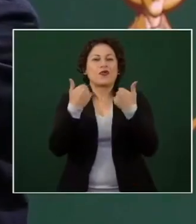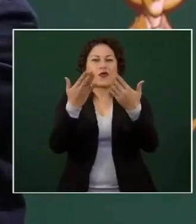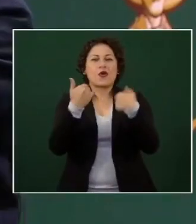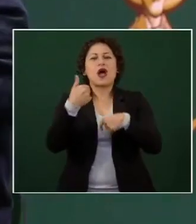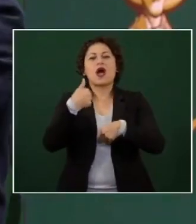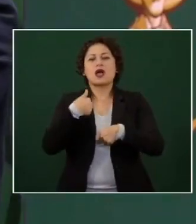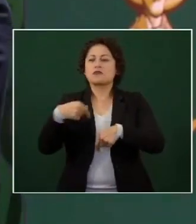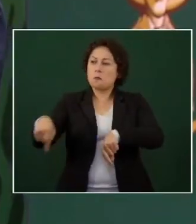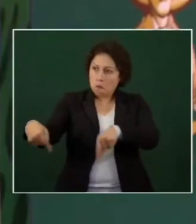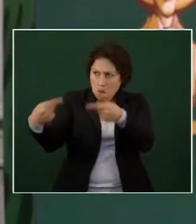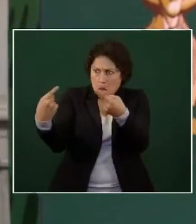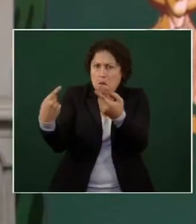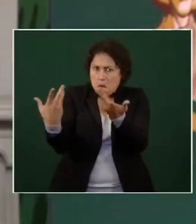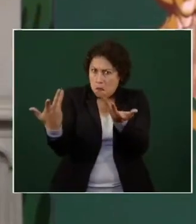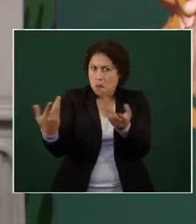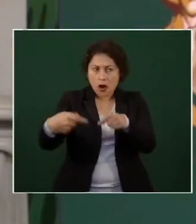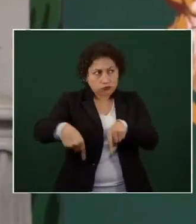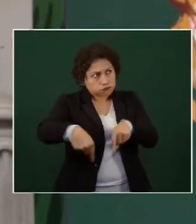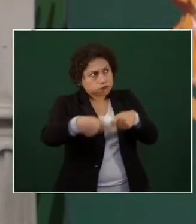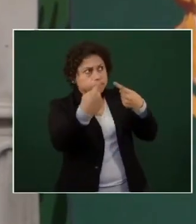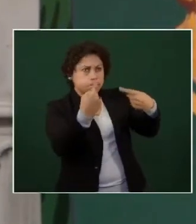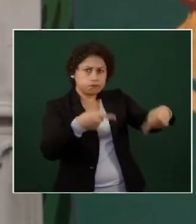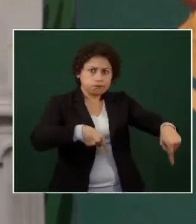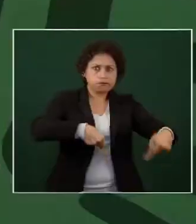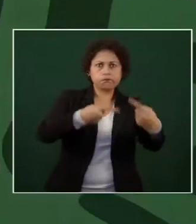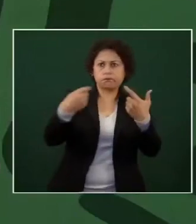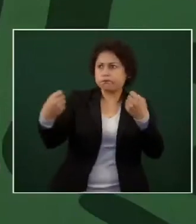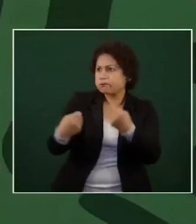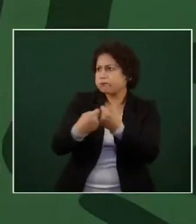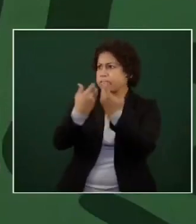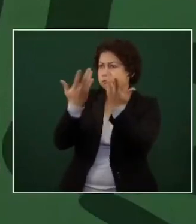Yo creo en el amor al prójimo.